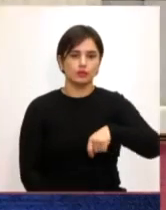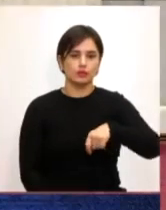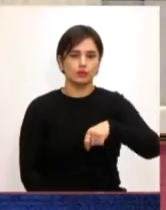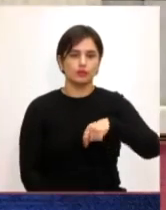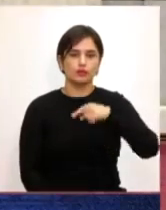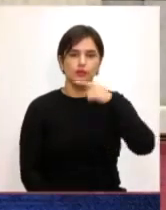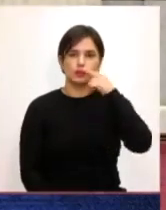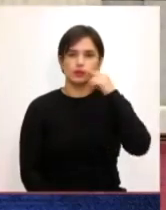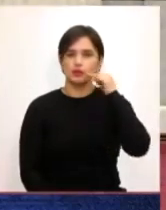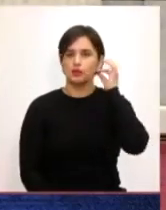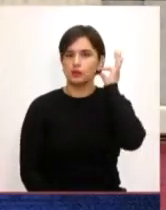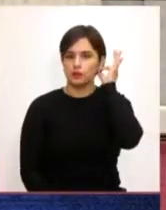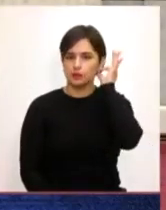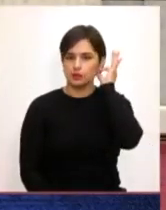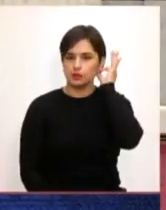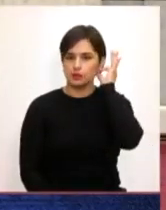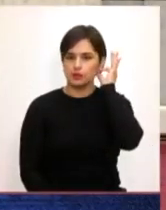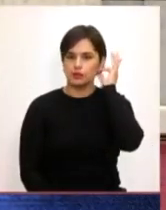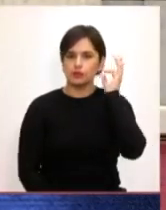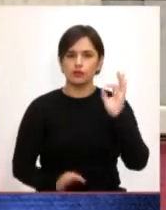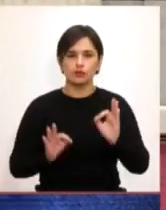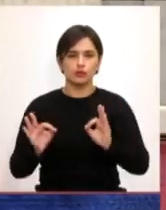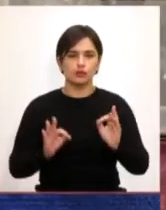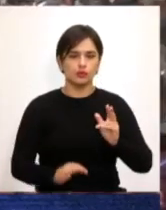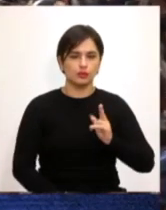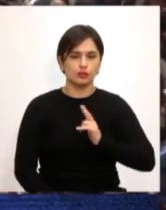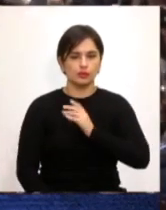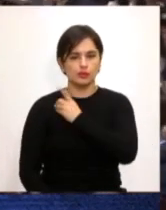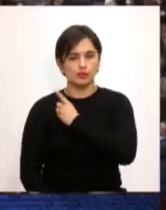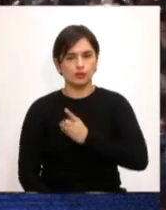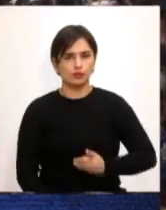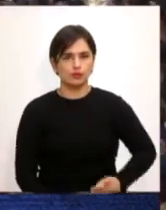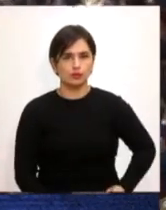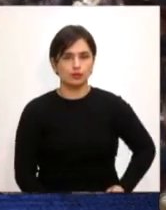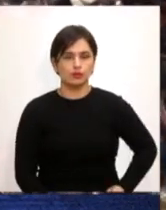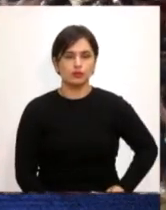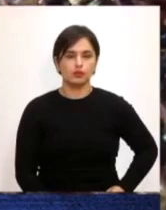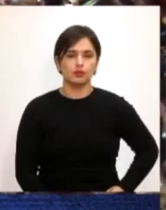senadores, señoras diputadas, señores diputados,